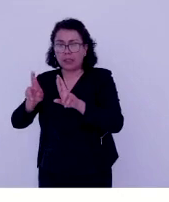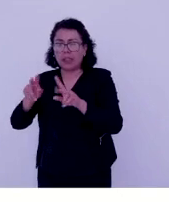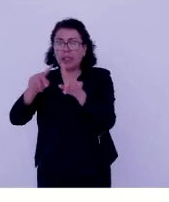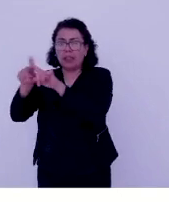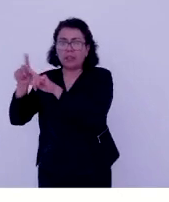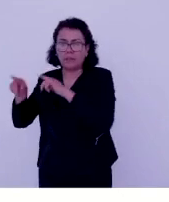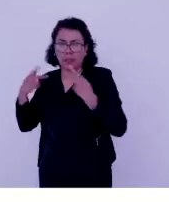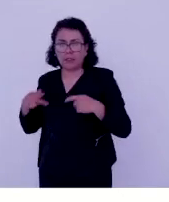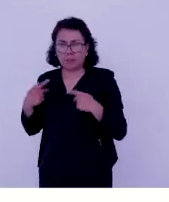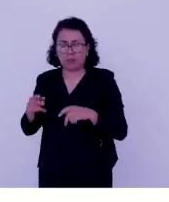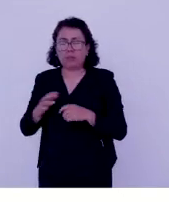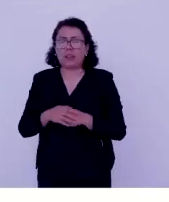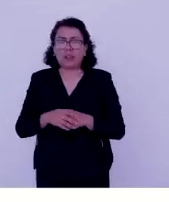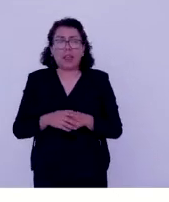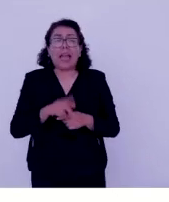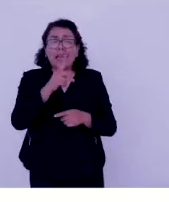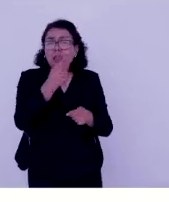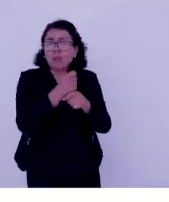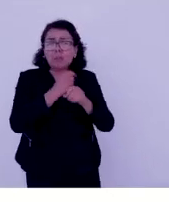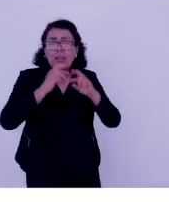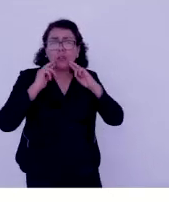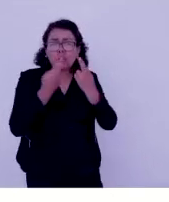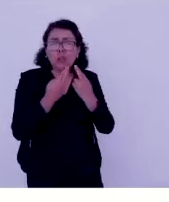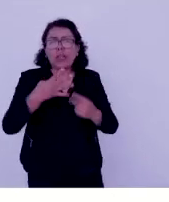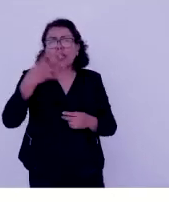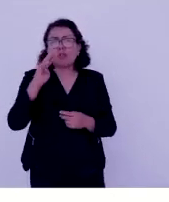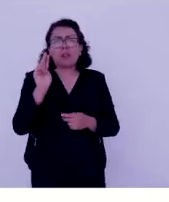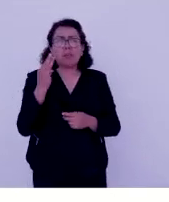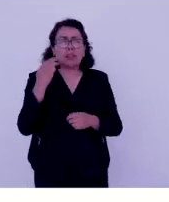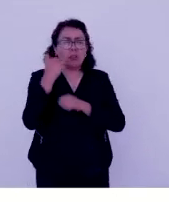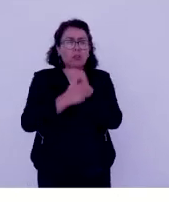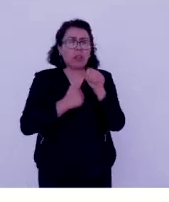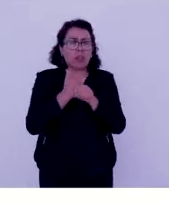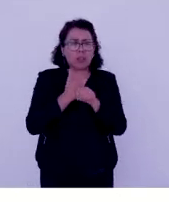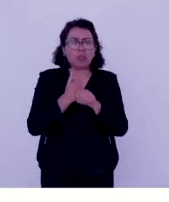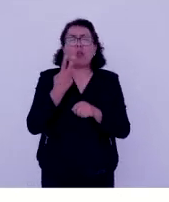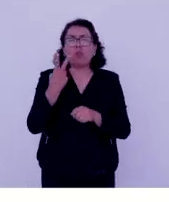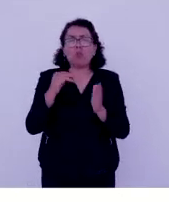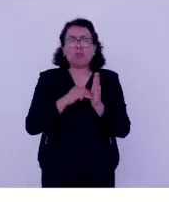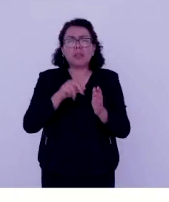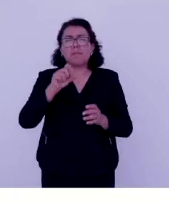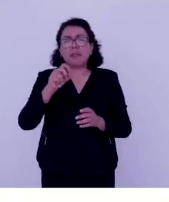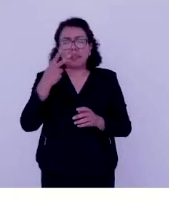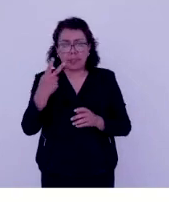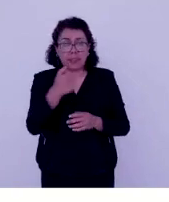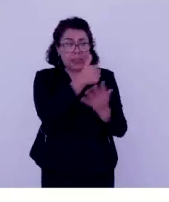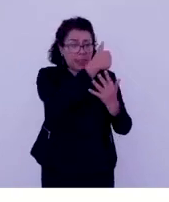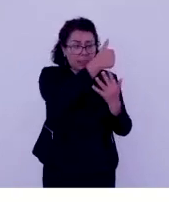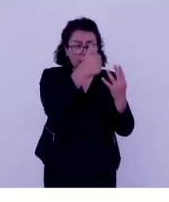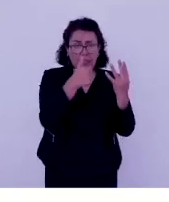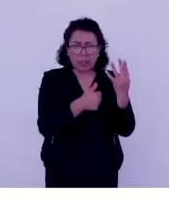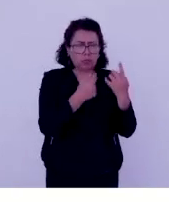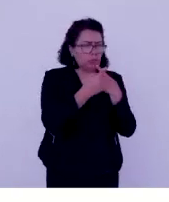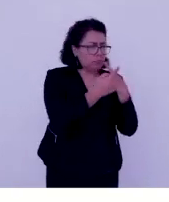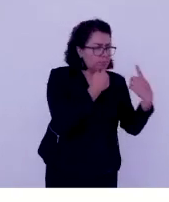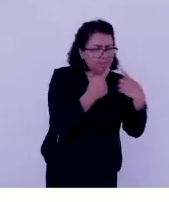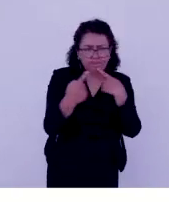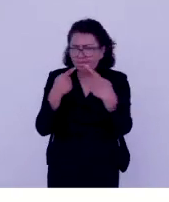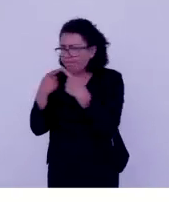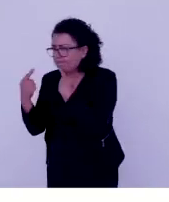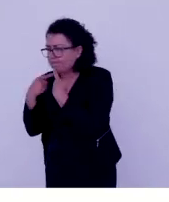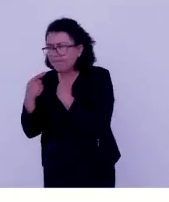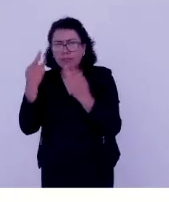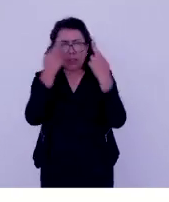civil la primera sesión ordinaria fue el 14 de marzo de 2023 Y a partir de ahí los respectivos representantes han estado observando y